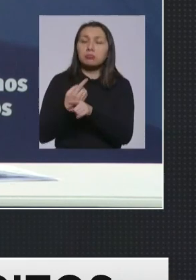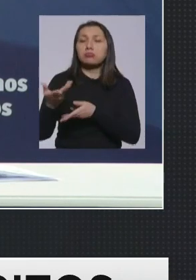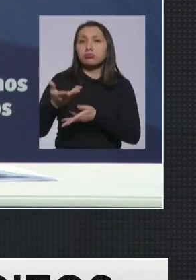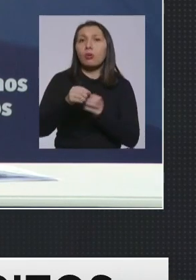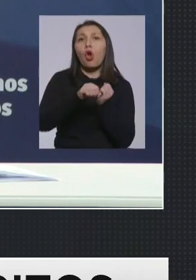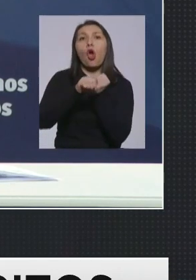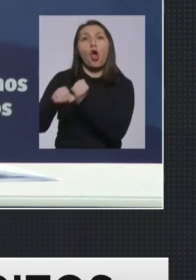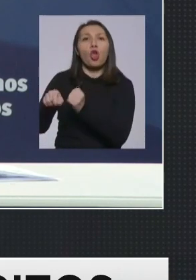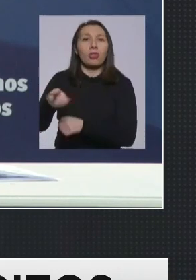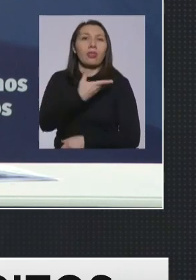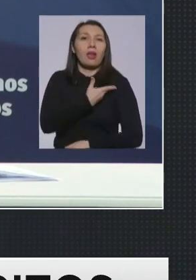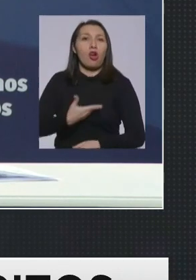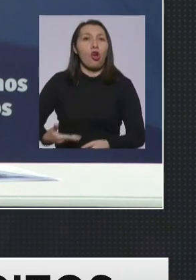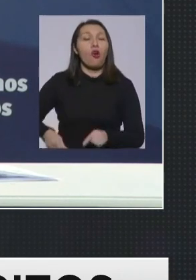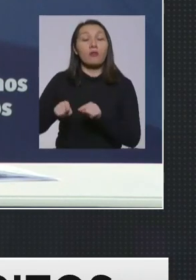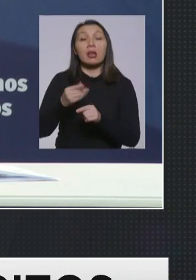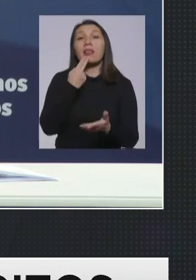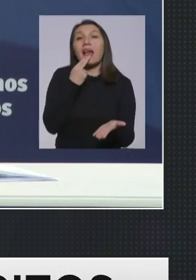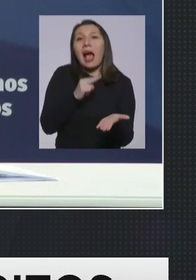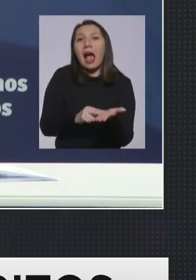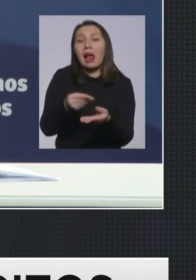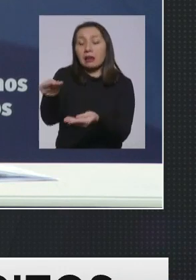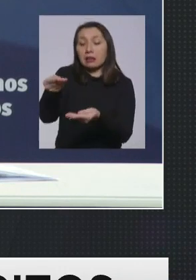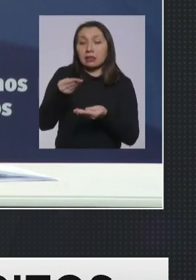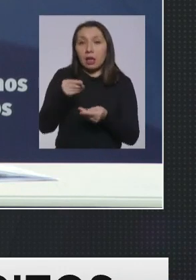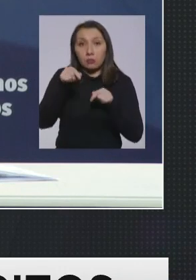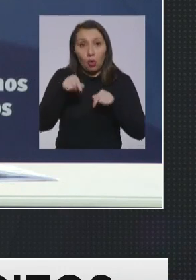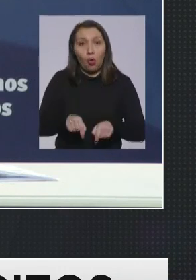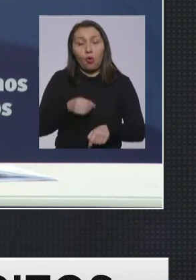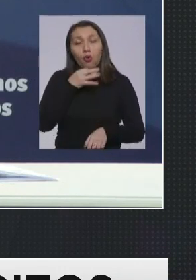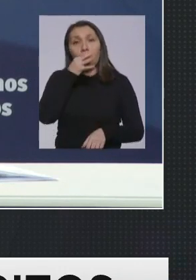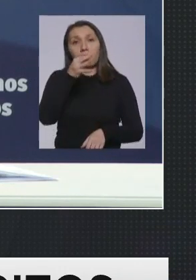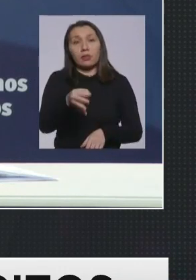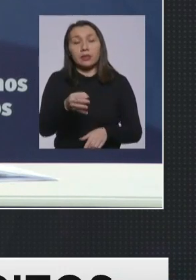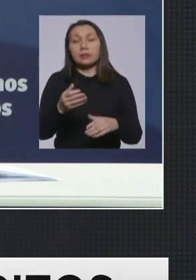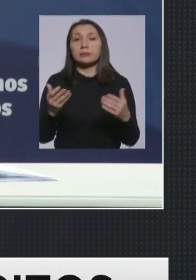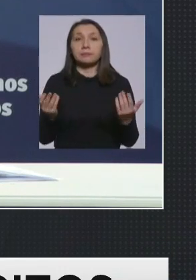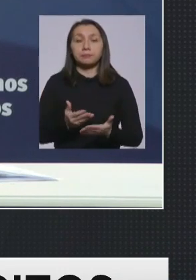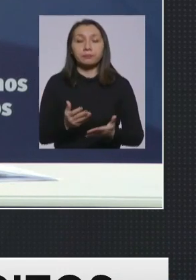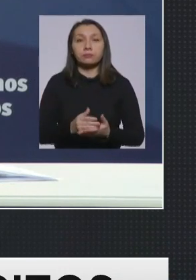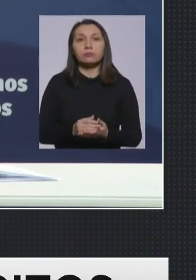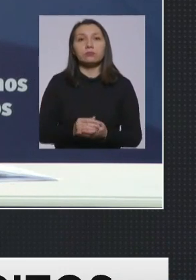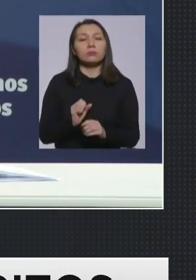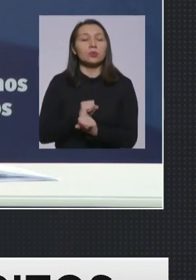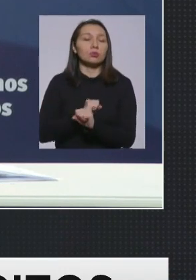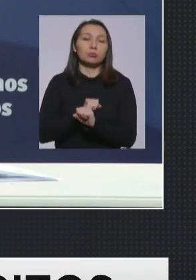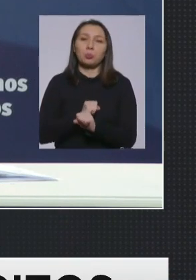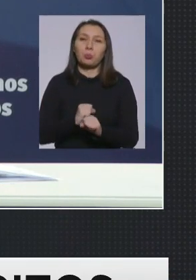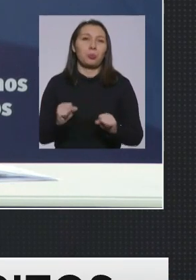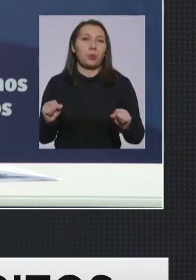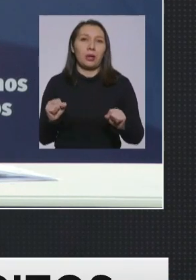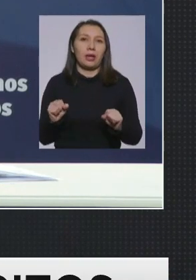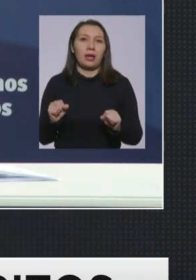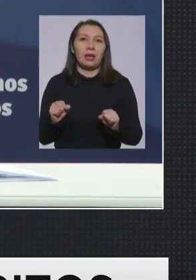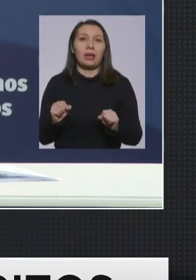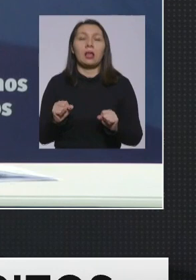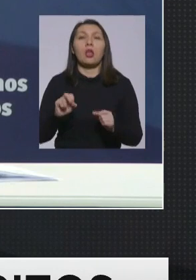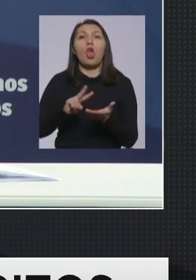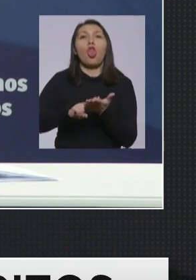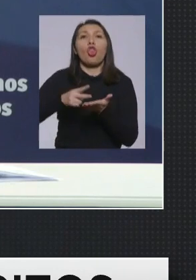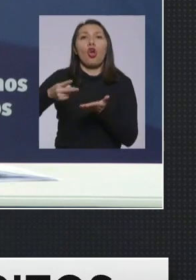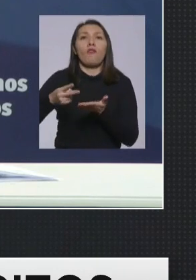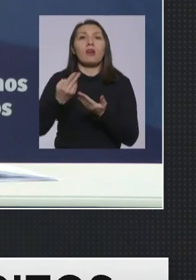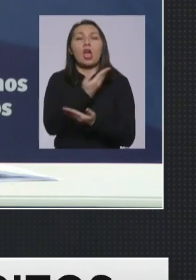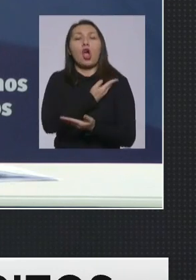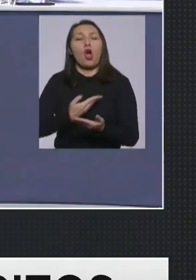oposición a propósito de la carta que le enviaron hoy dice que no se puede no puede haber un cogobierno en el